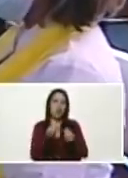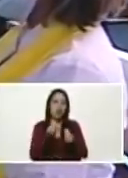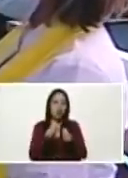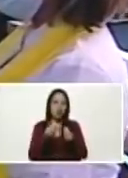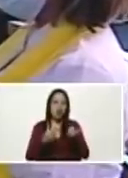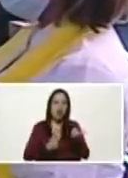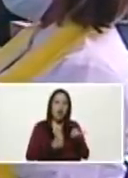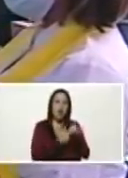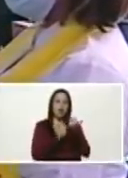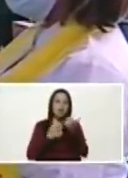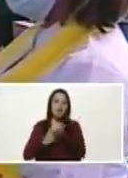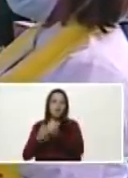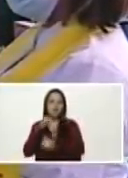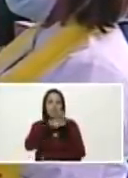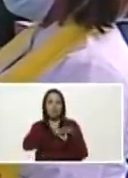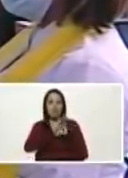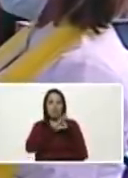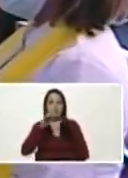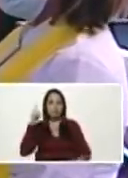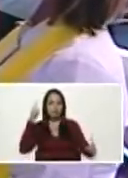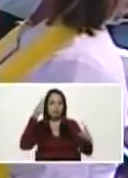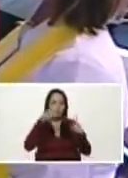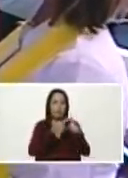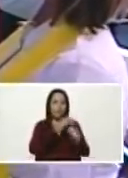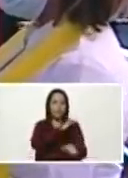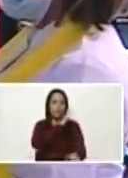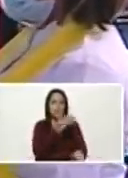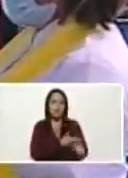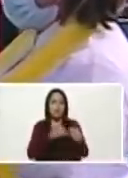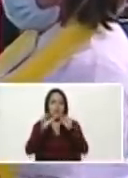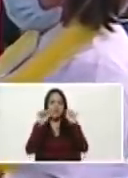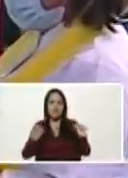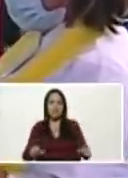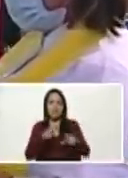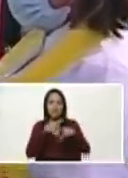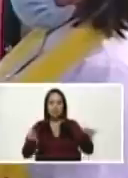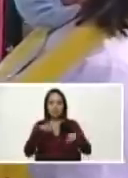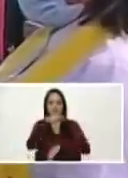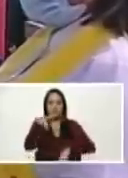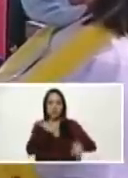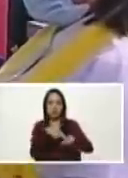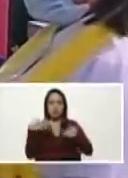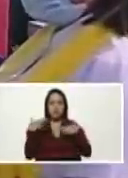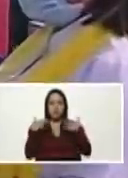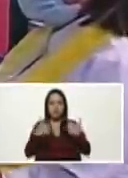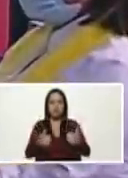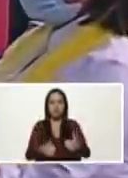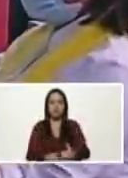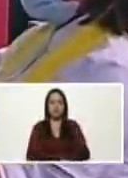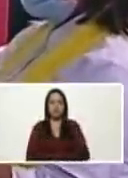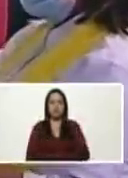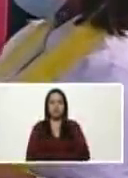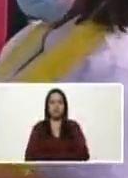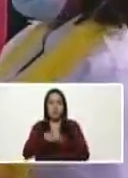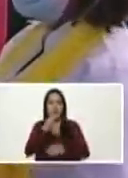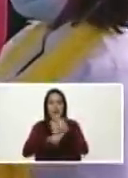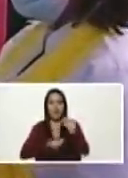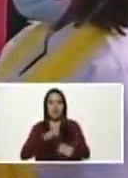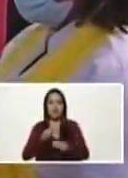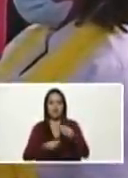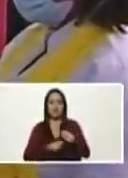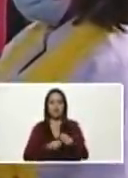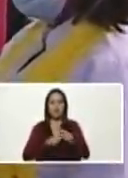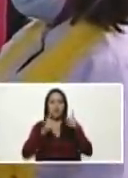inversión social destinada al fortalecimiento del Sistema Público Nacional de Salud, en cumplimiento con los